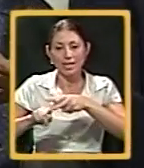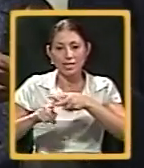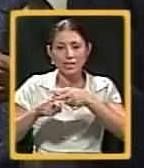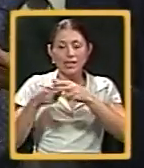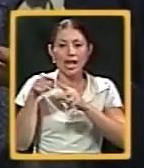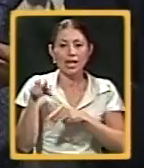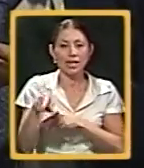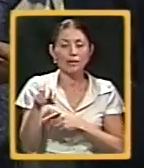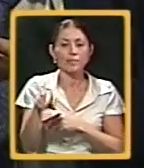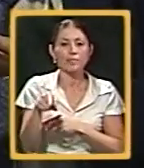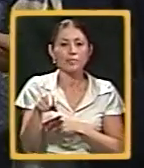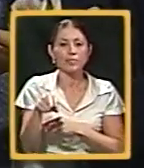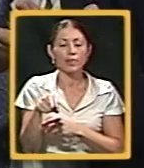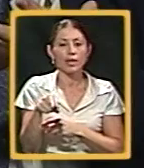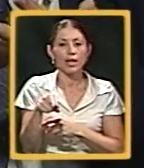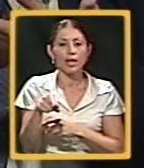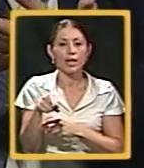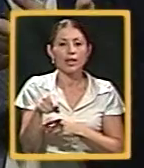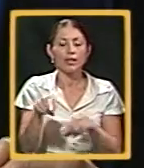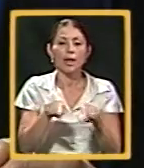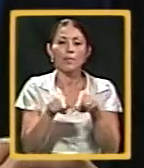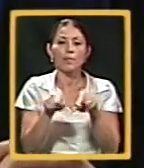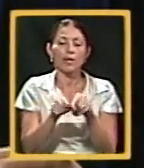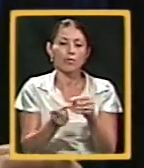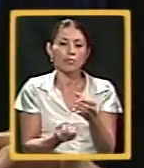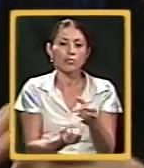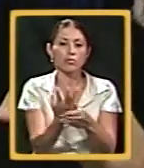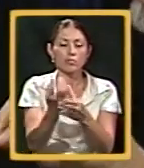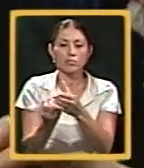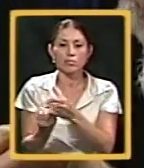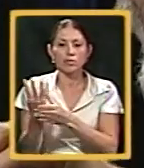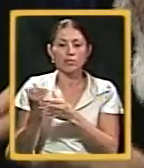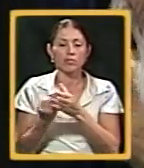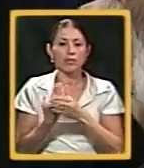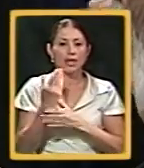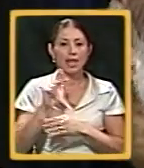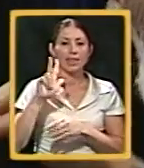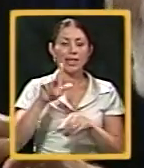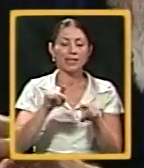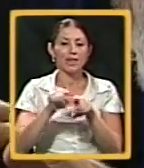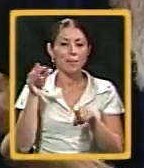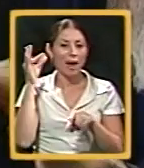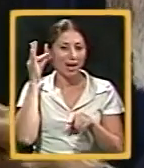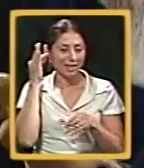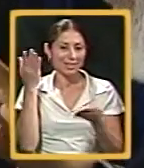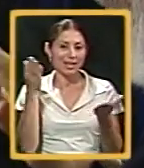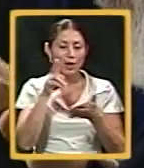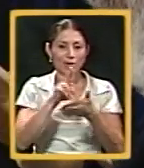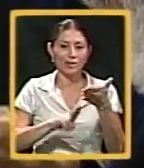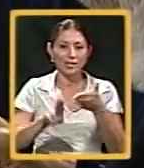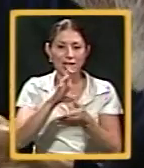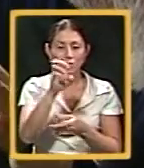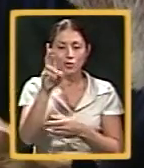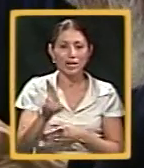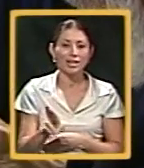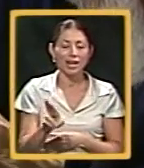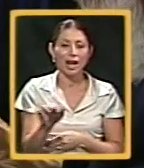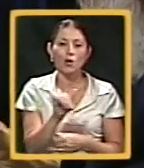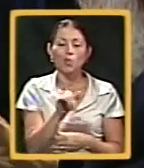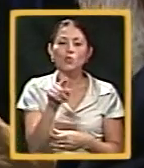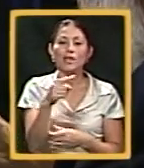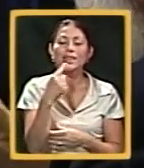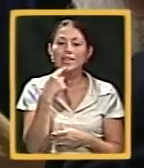pues crea las otras 3 hermanas de nuestra Universidad de Costa Rica, como bien dice